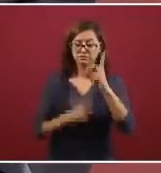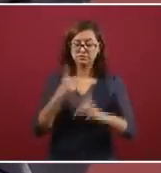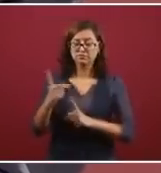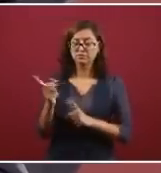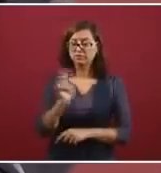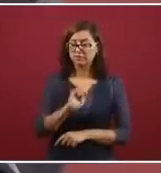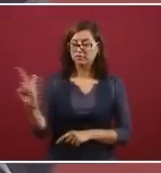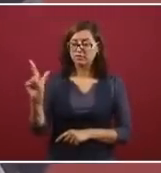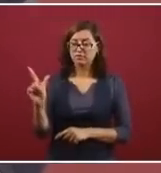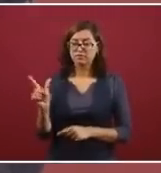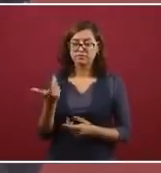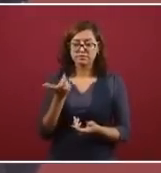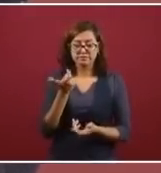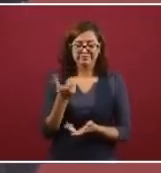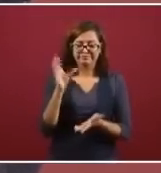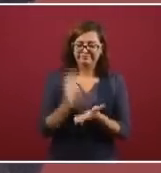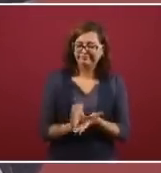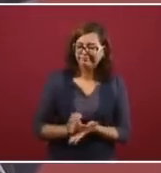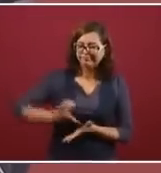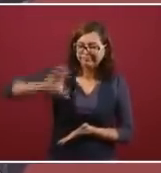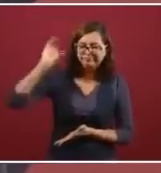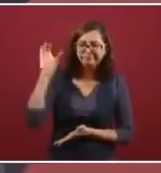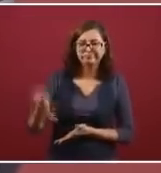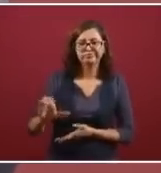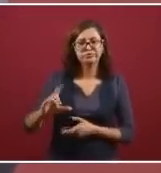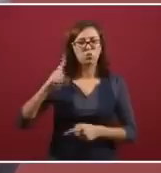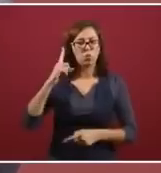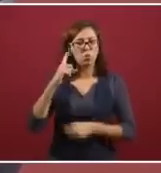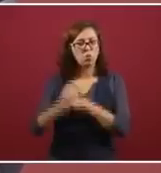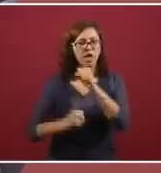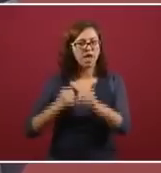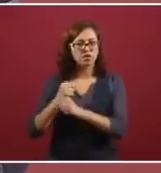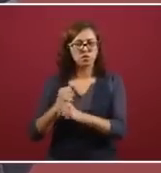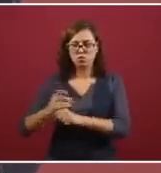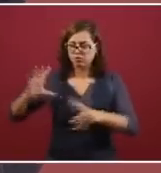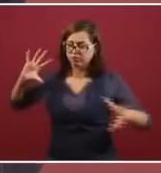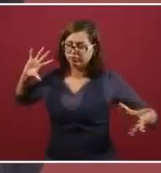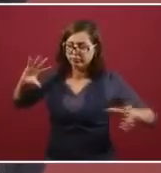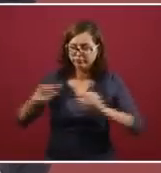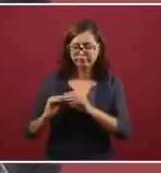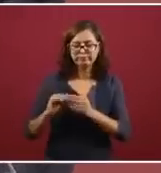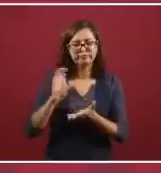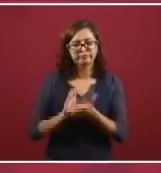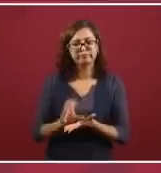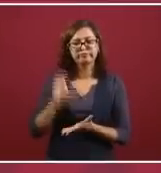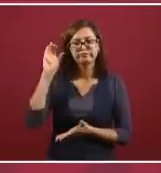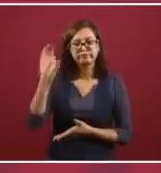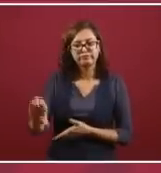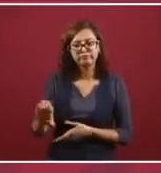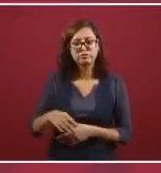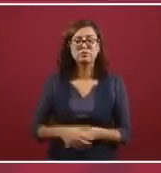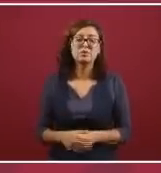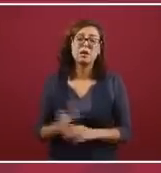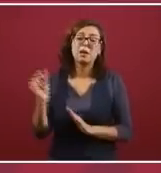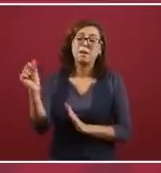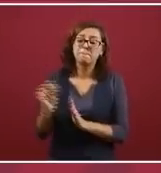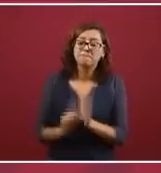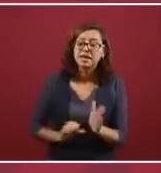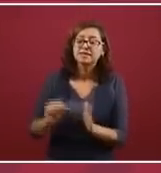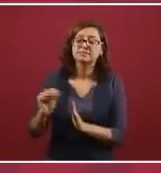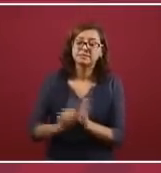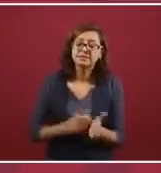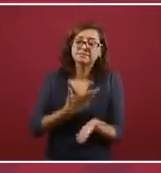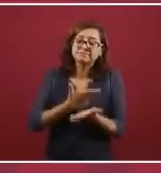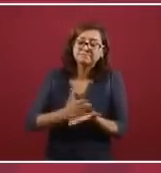deportistas, todo lo de un año. No es que cada mes se le entregue lo que le